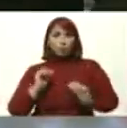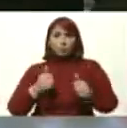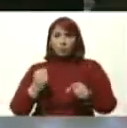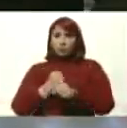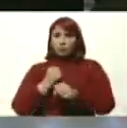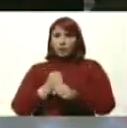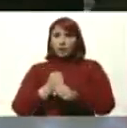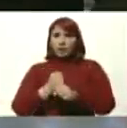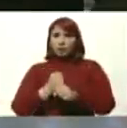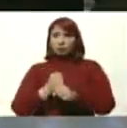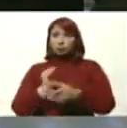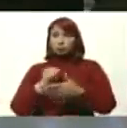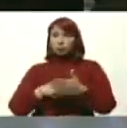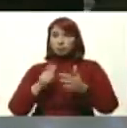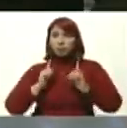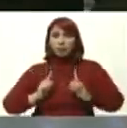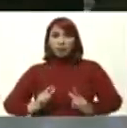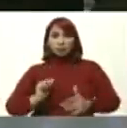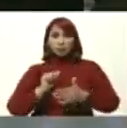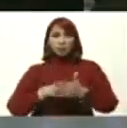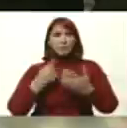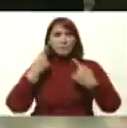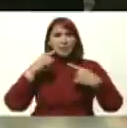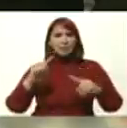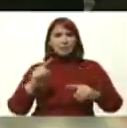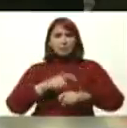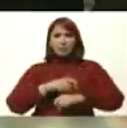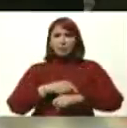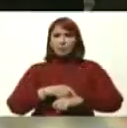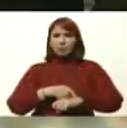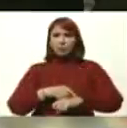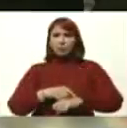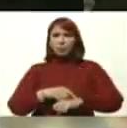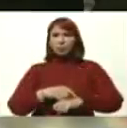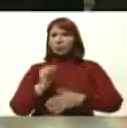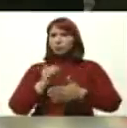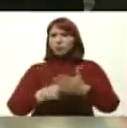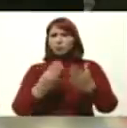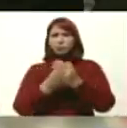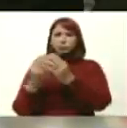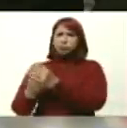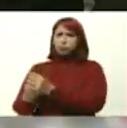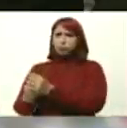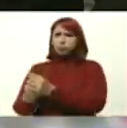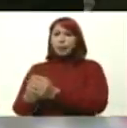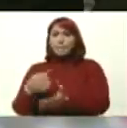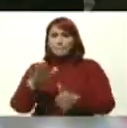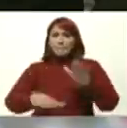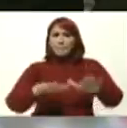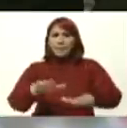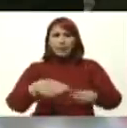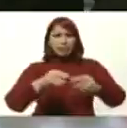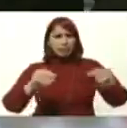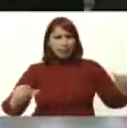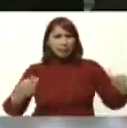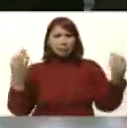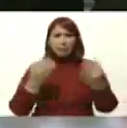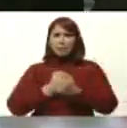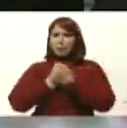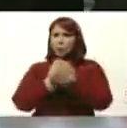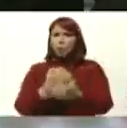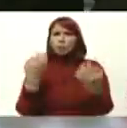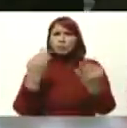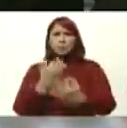sin descanso, sin perder tiempo, sin caernos a coba, con los pies sobre la tierra, siempre con mucho amor, como